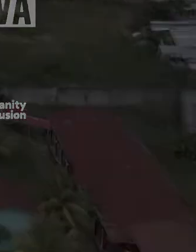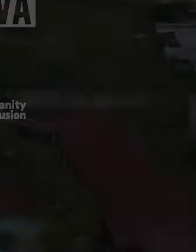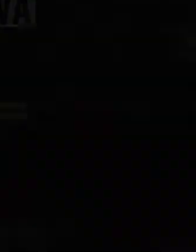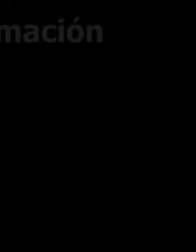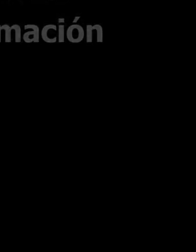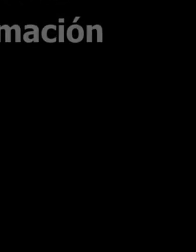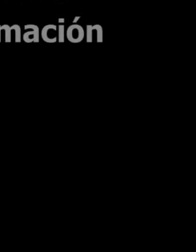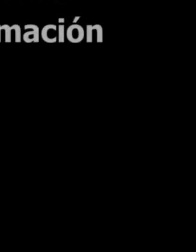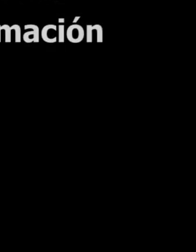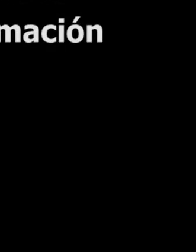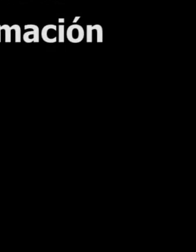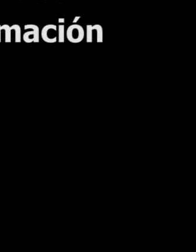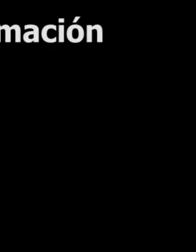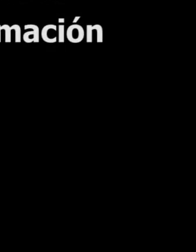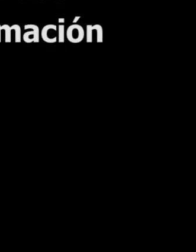¡Gracias!